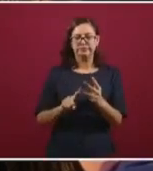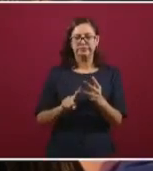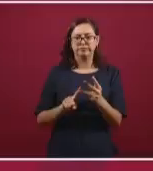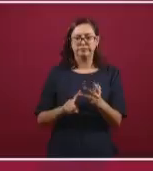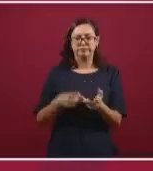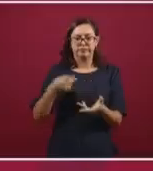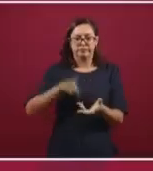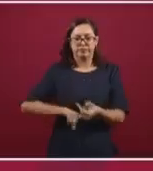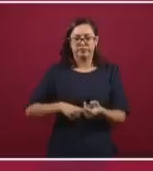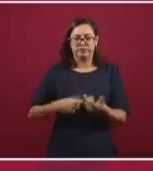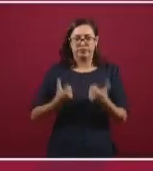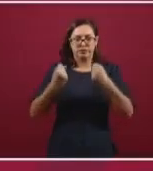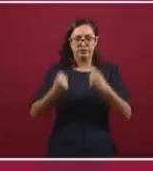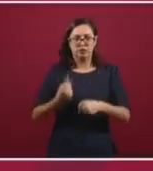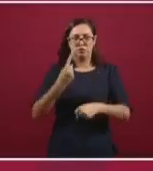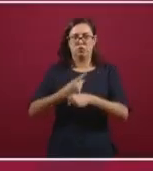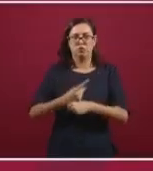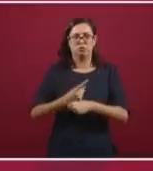interior,